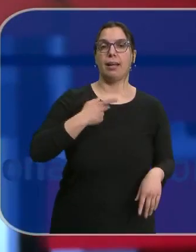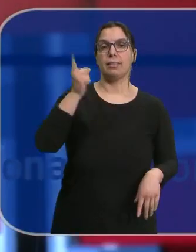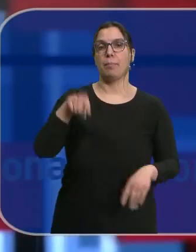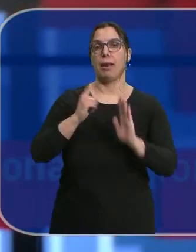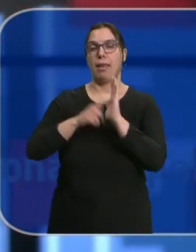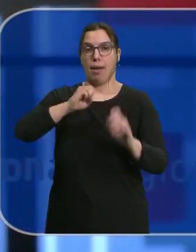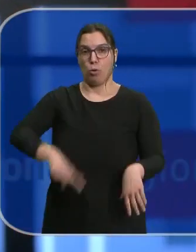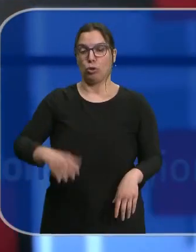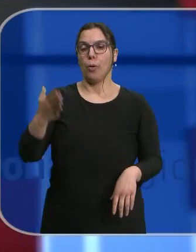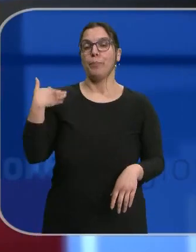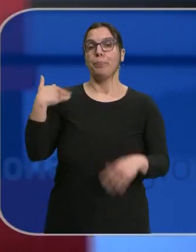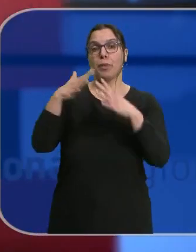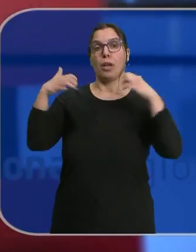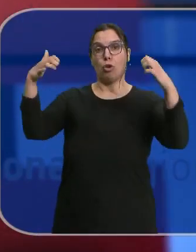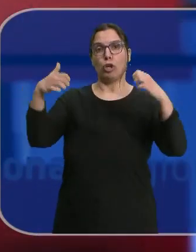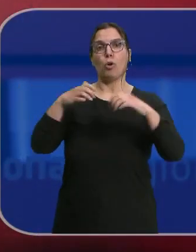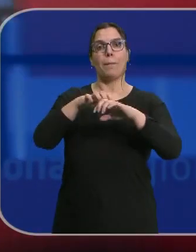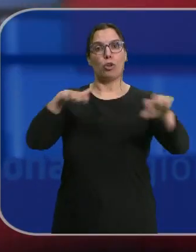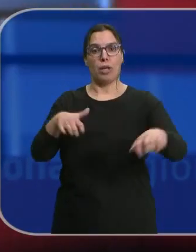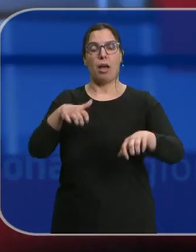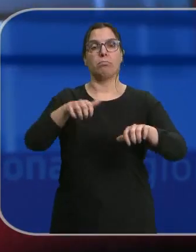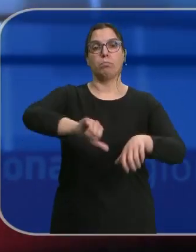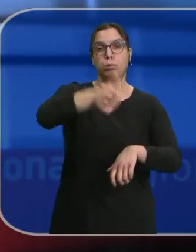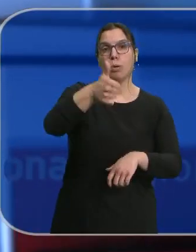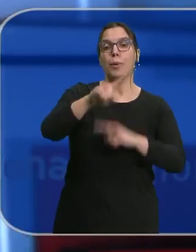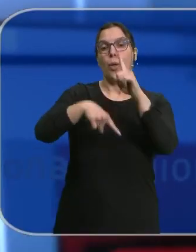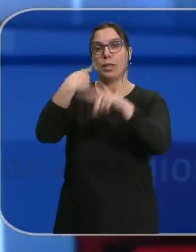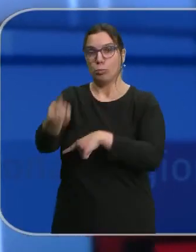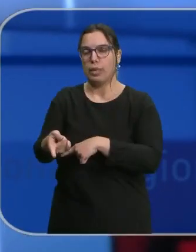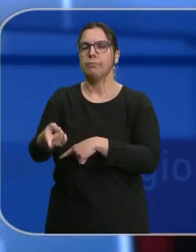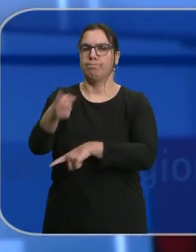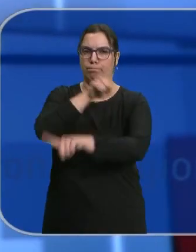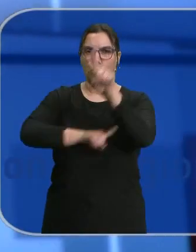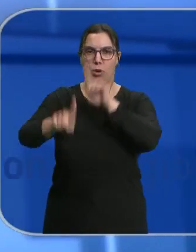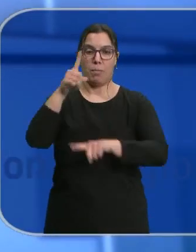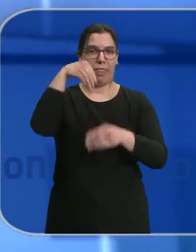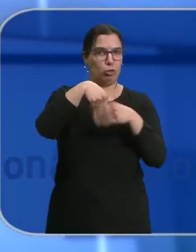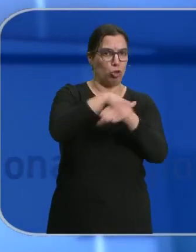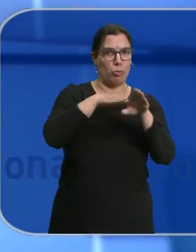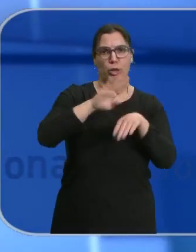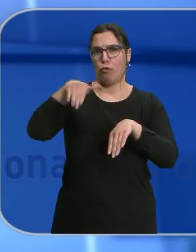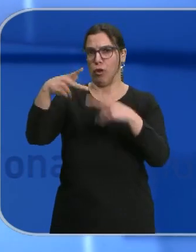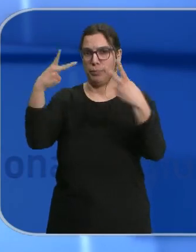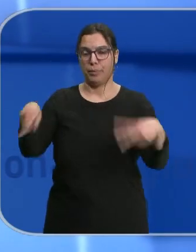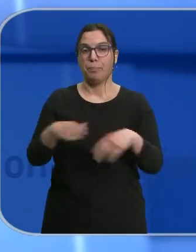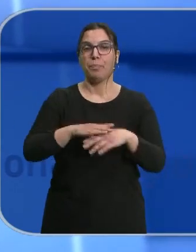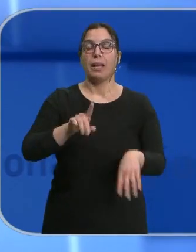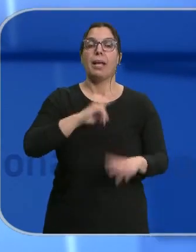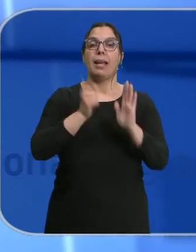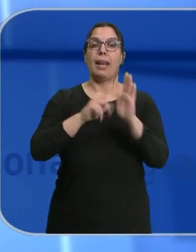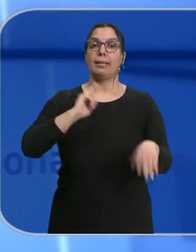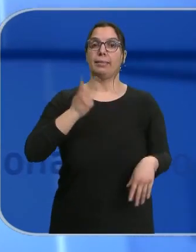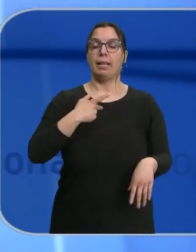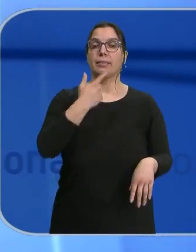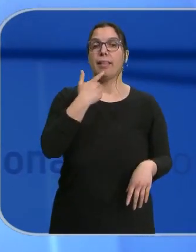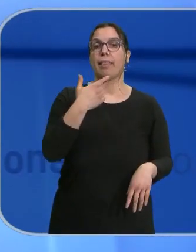aborto, normas que se aprobaron con mayoría en el Congreso y que han generado polémica dentro y fuera del propio Gobierno. La ley trans permite el cambio de sexo